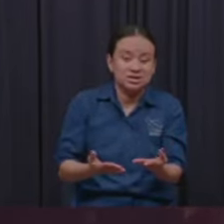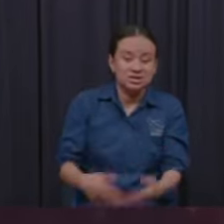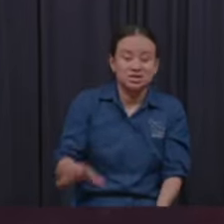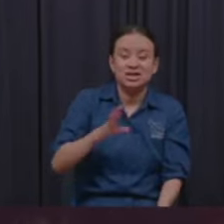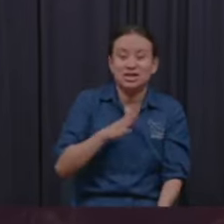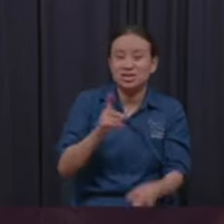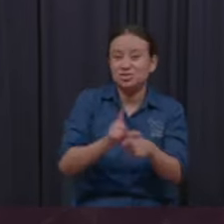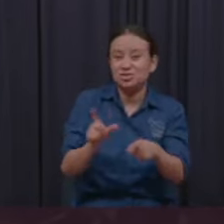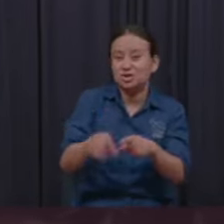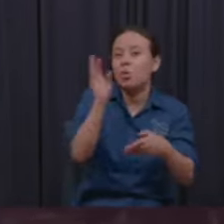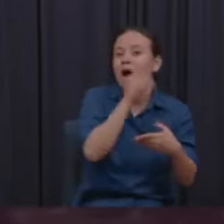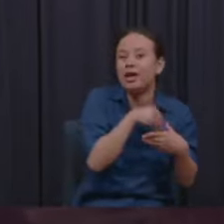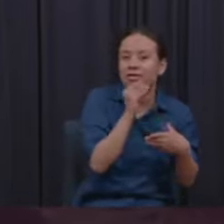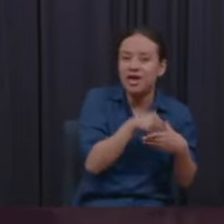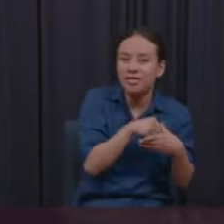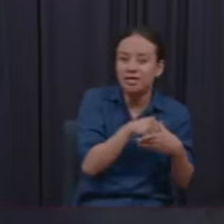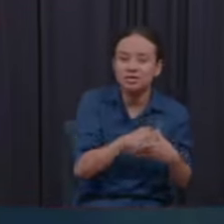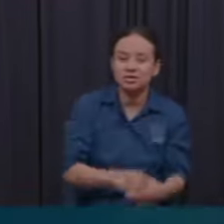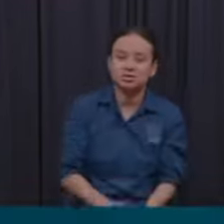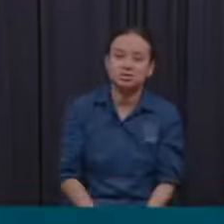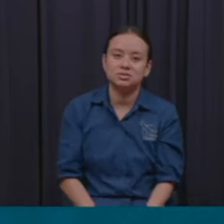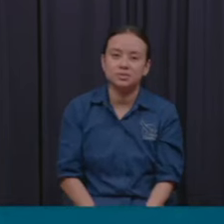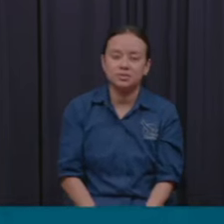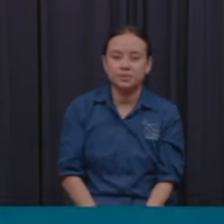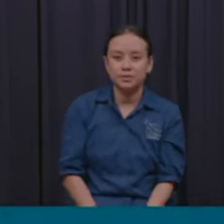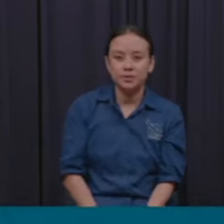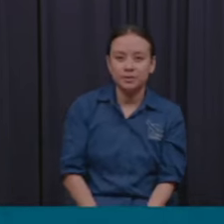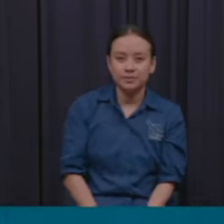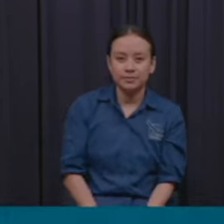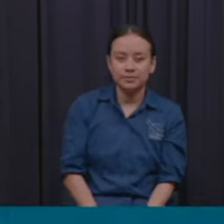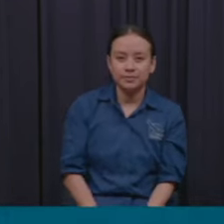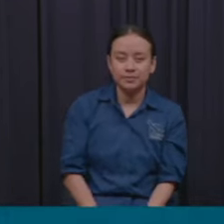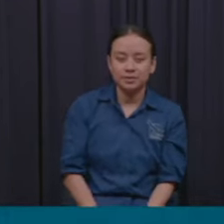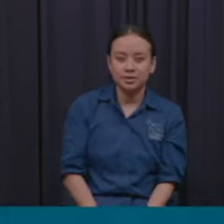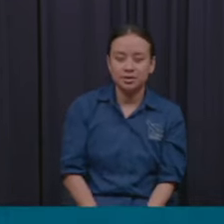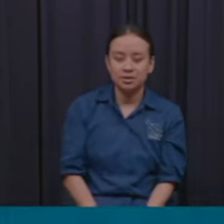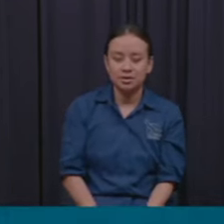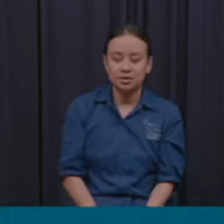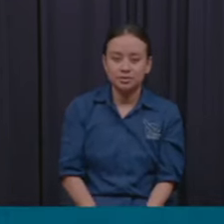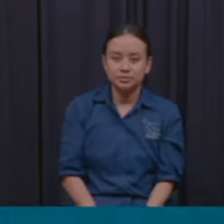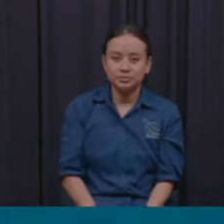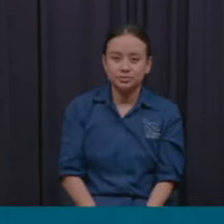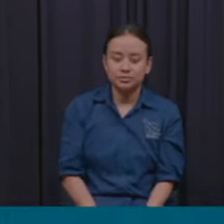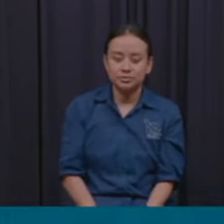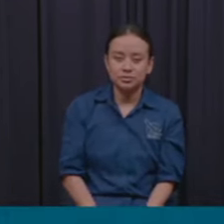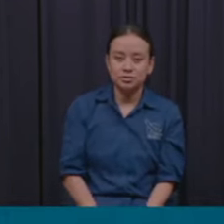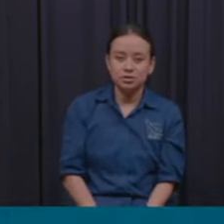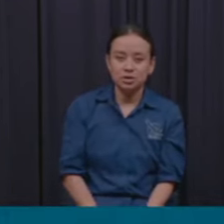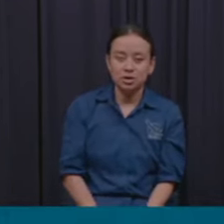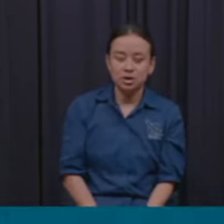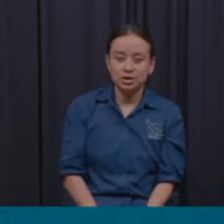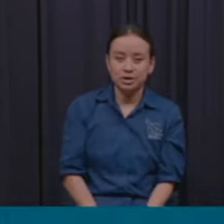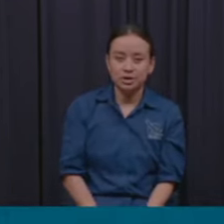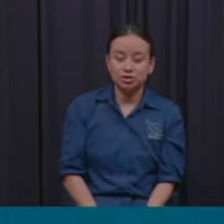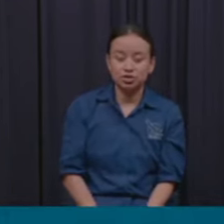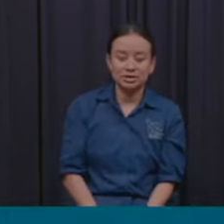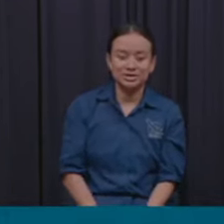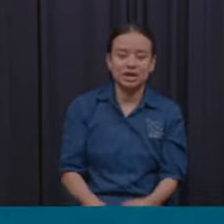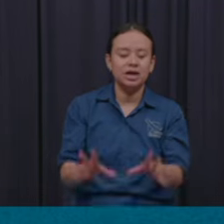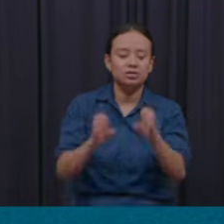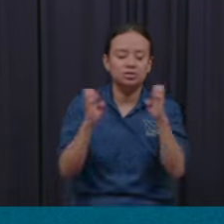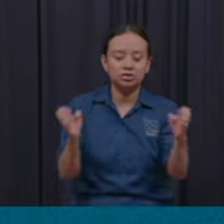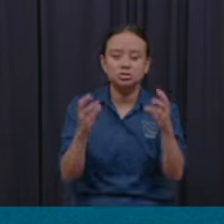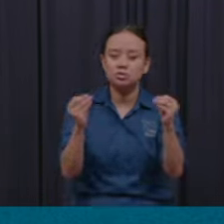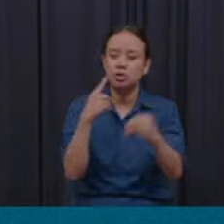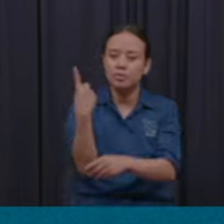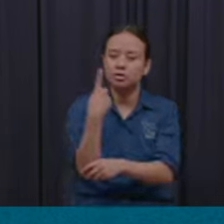guardadas? Ya vamos a orar. Dentro de ese proyecto, quite objetos desagradables de su